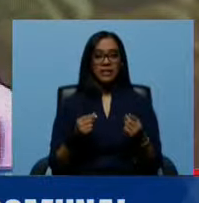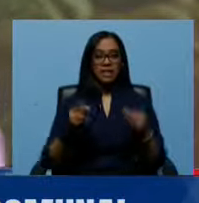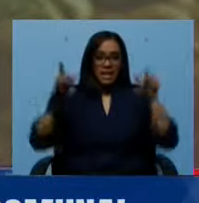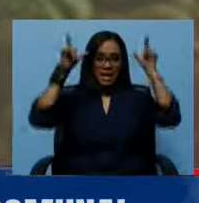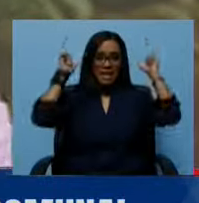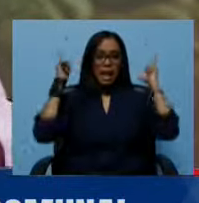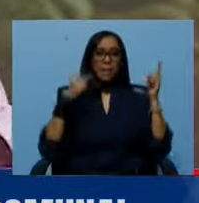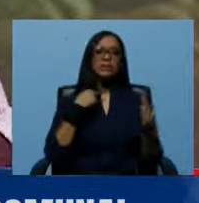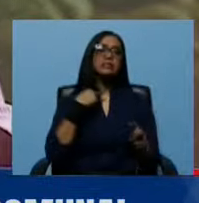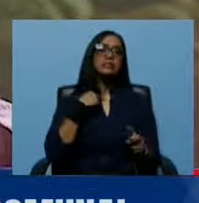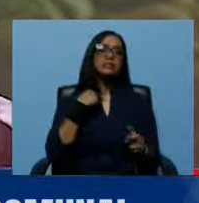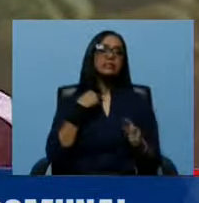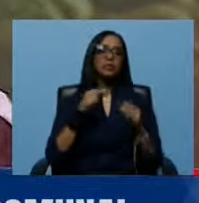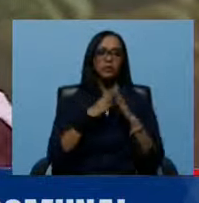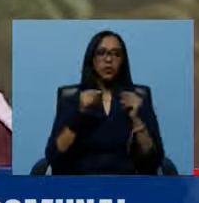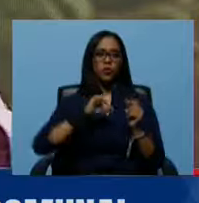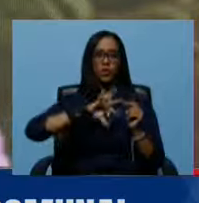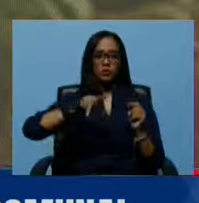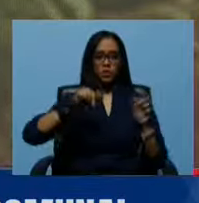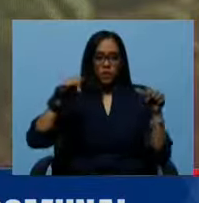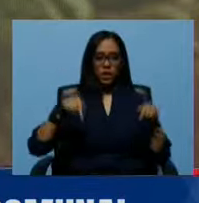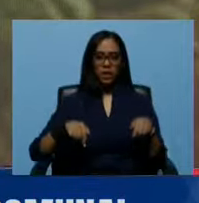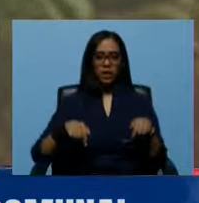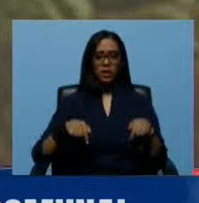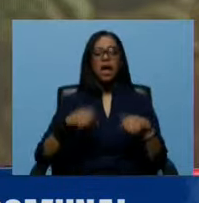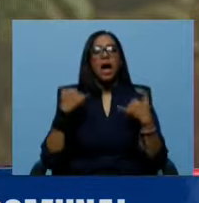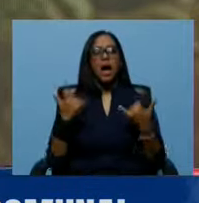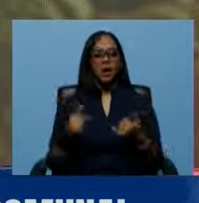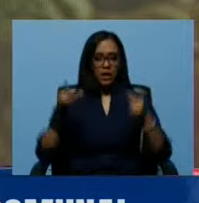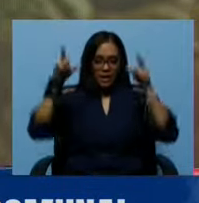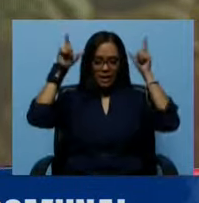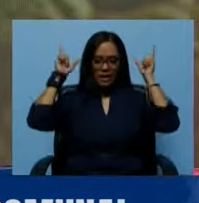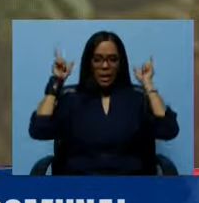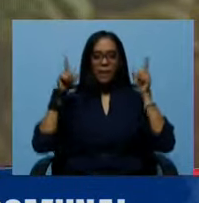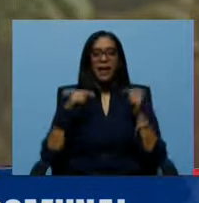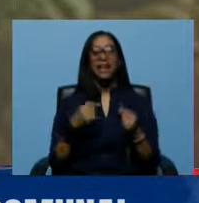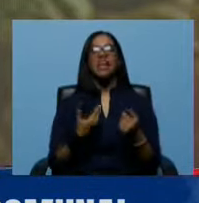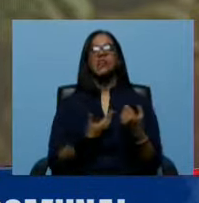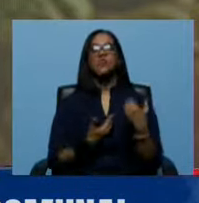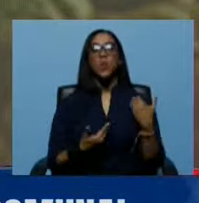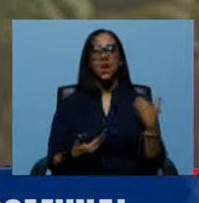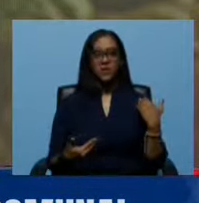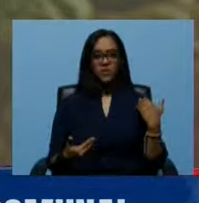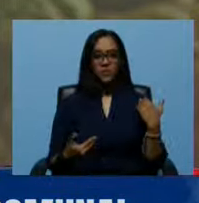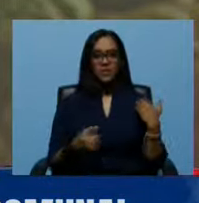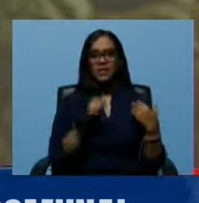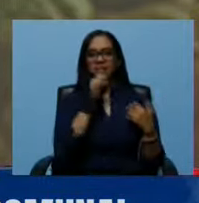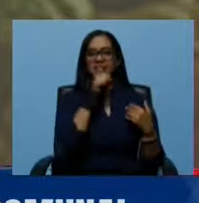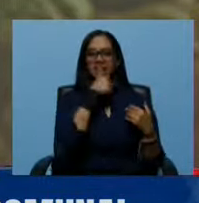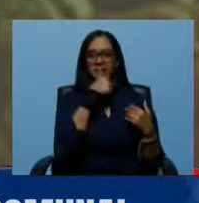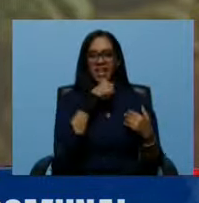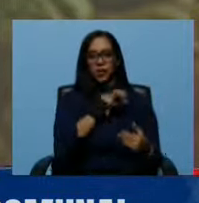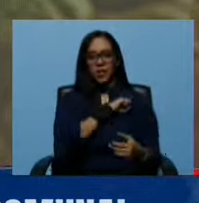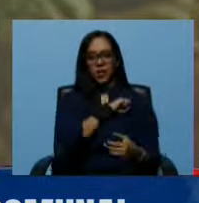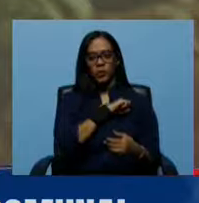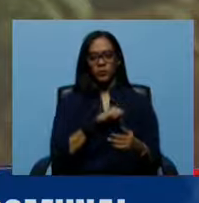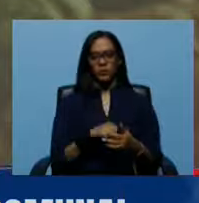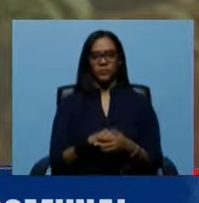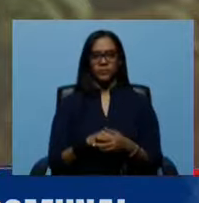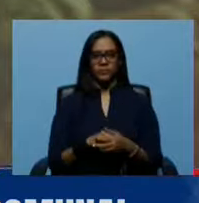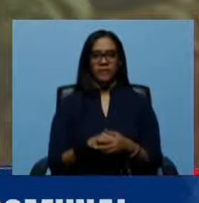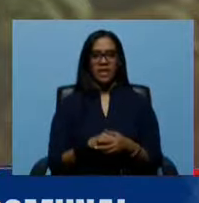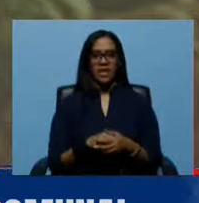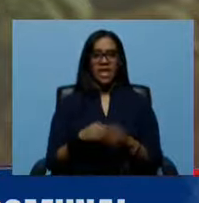seco con todo lo que se robó aquí. Ahora el vampiro es el dueño del viejito cobarde, a